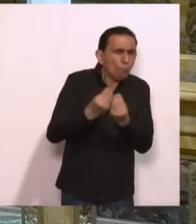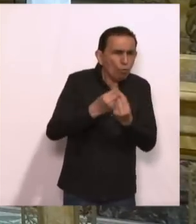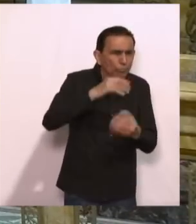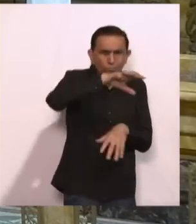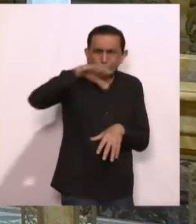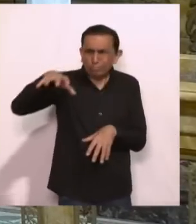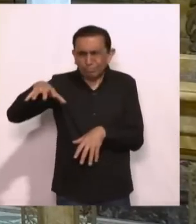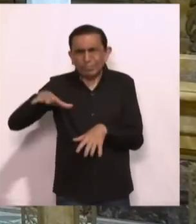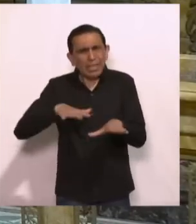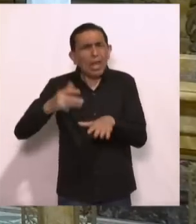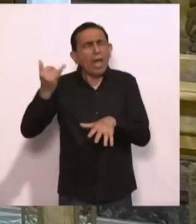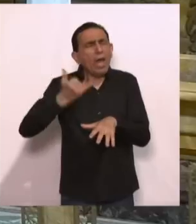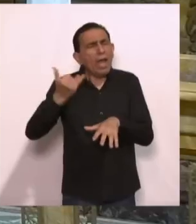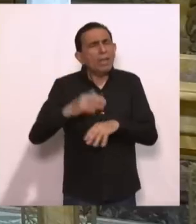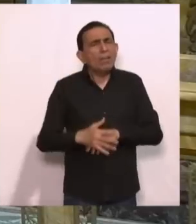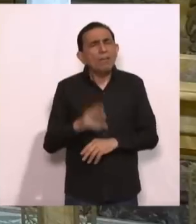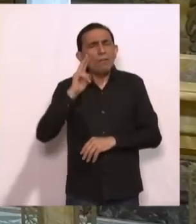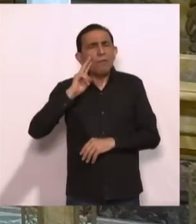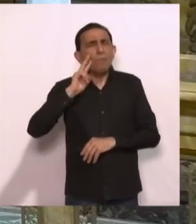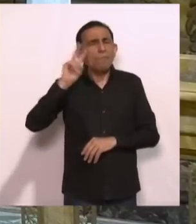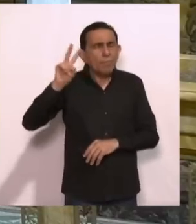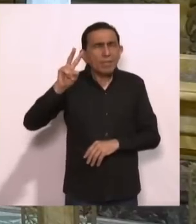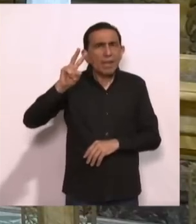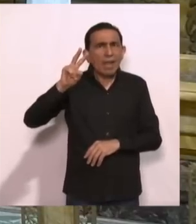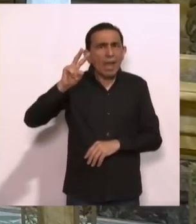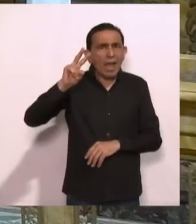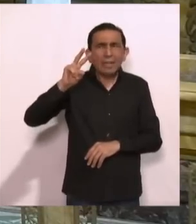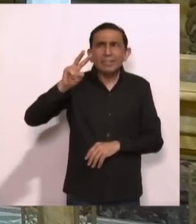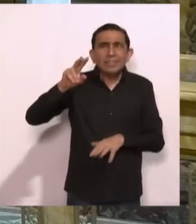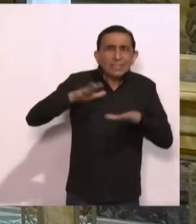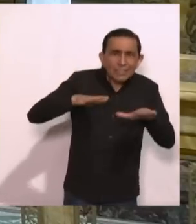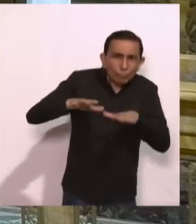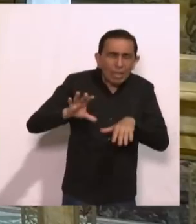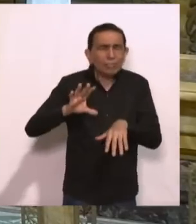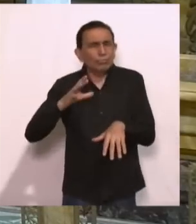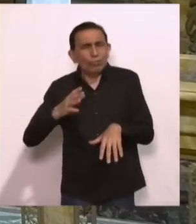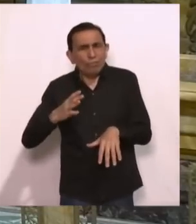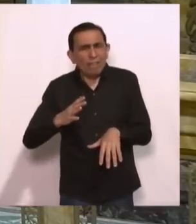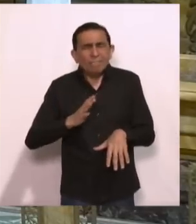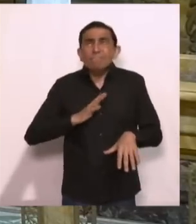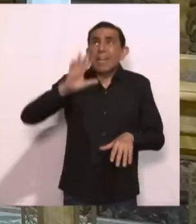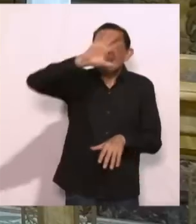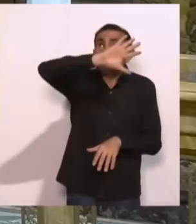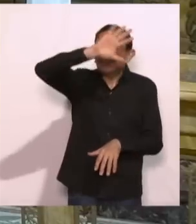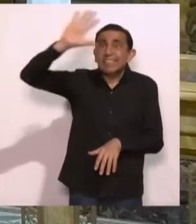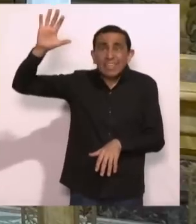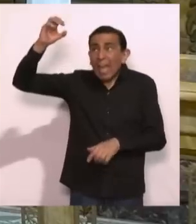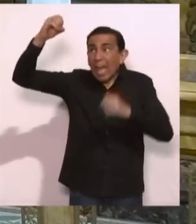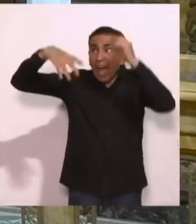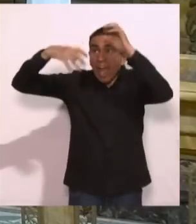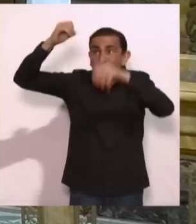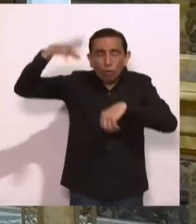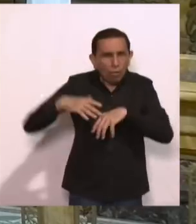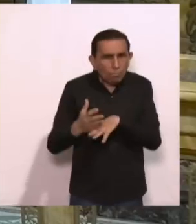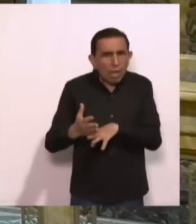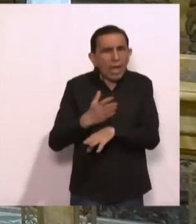partes. Se verán también fenómenos aterradores y grandes señales en el cielo.